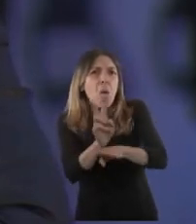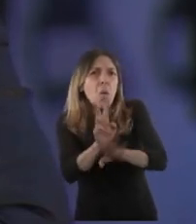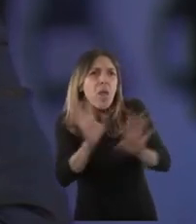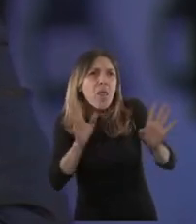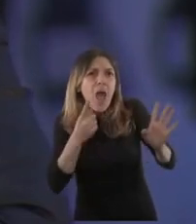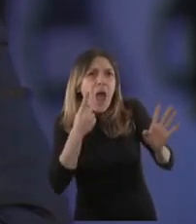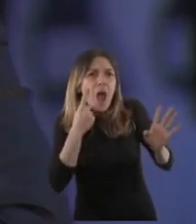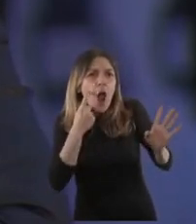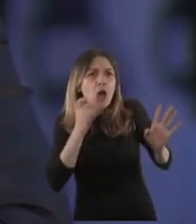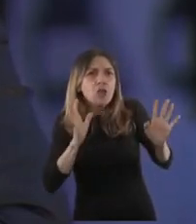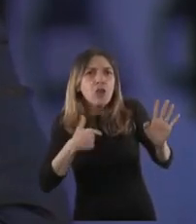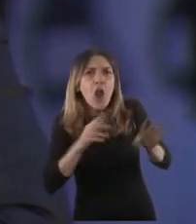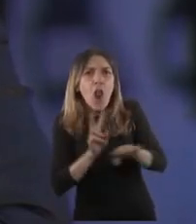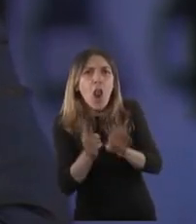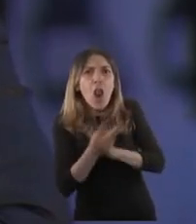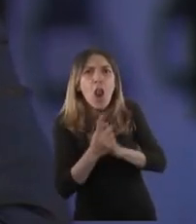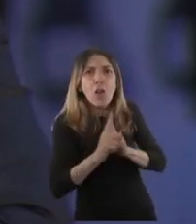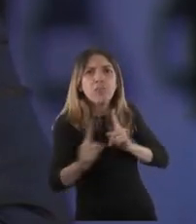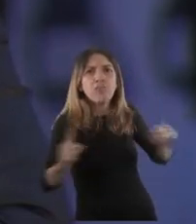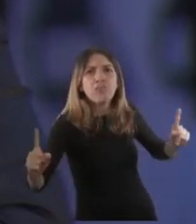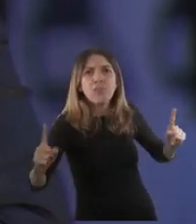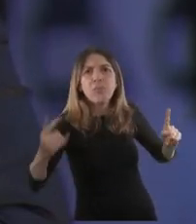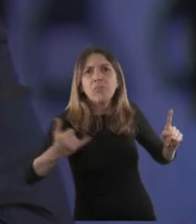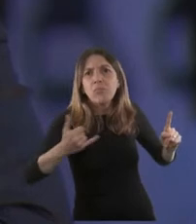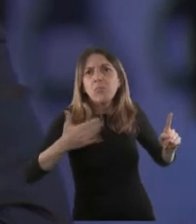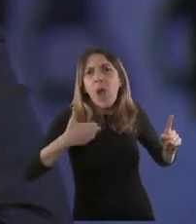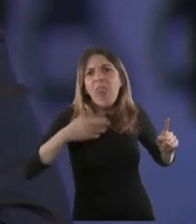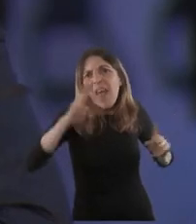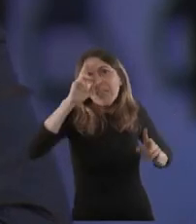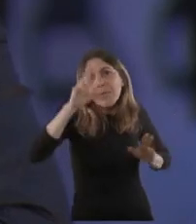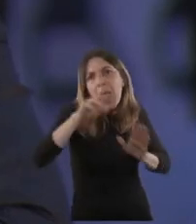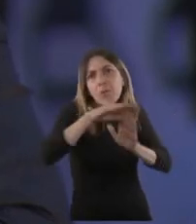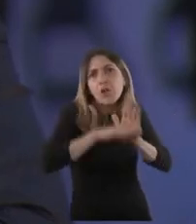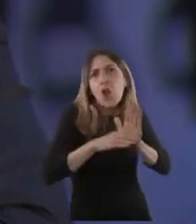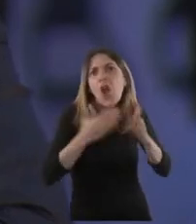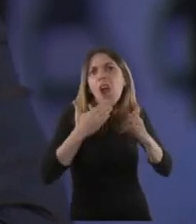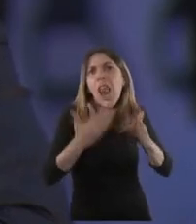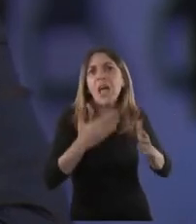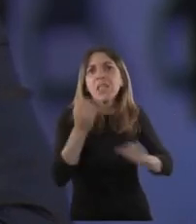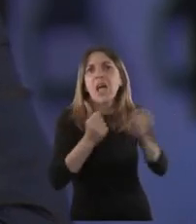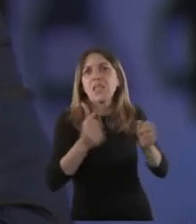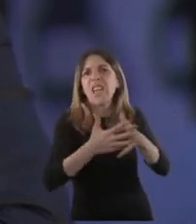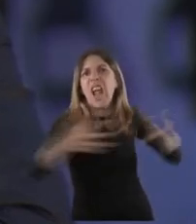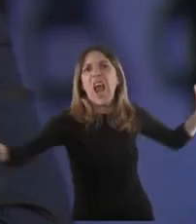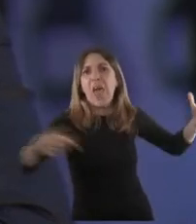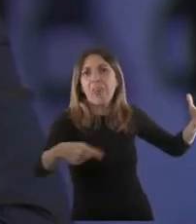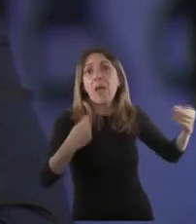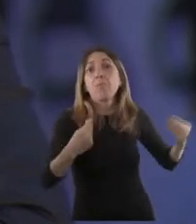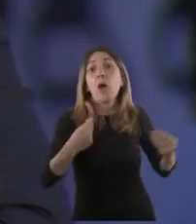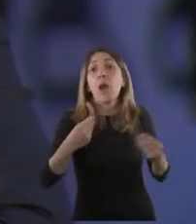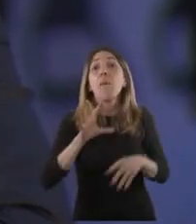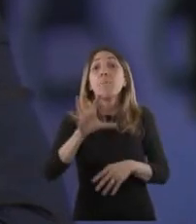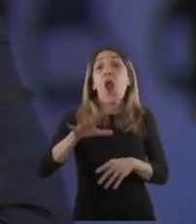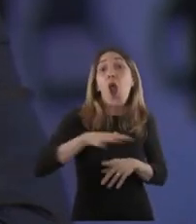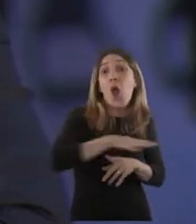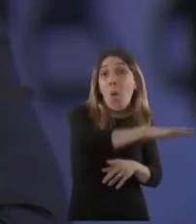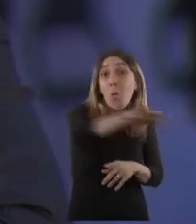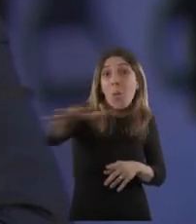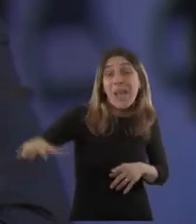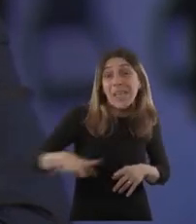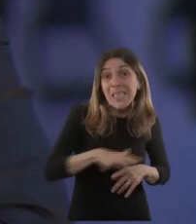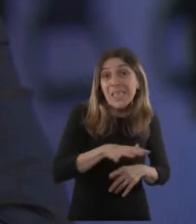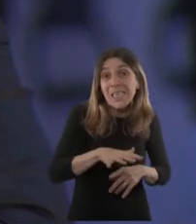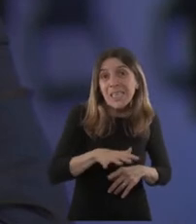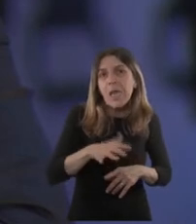control de los protocolos, pero por sobre toda la cosa porque la provincia tiene una